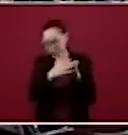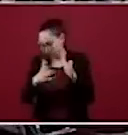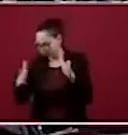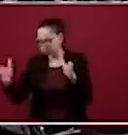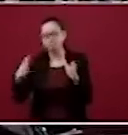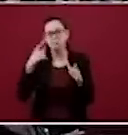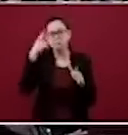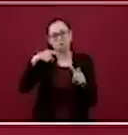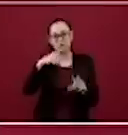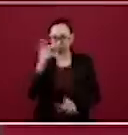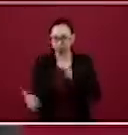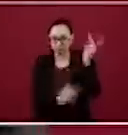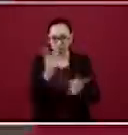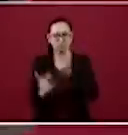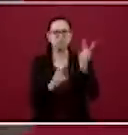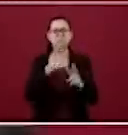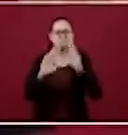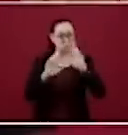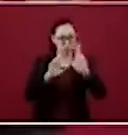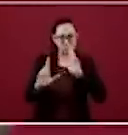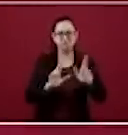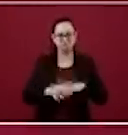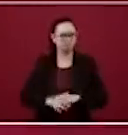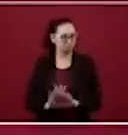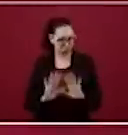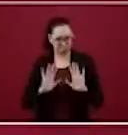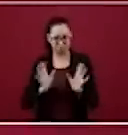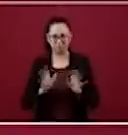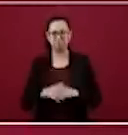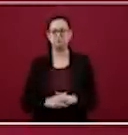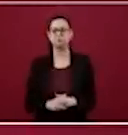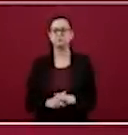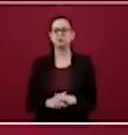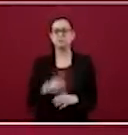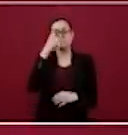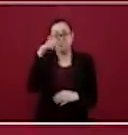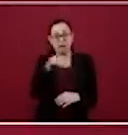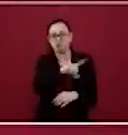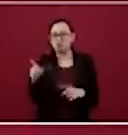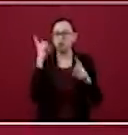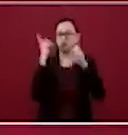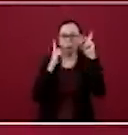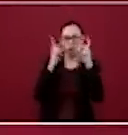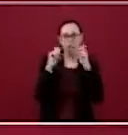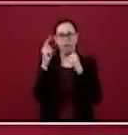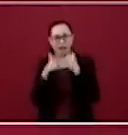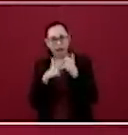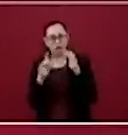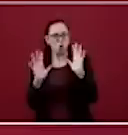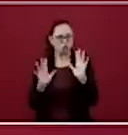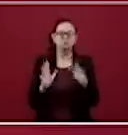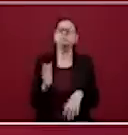respuestas, para que todo lo que esté pendiente lo